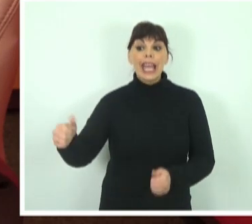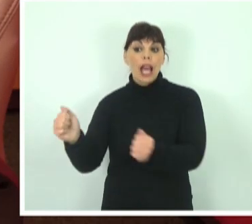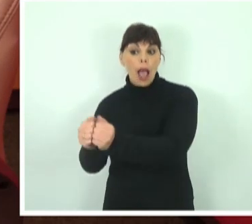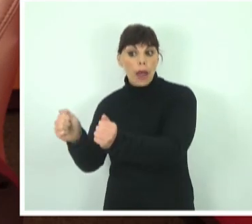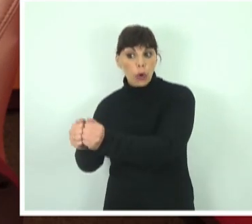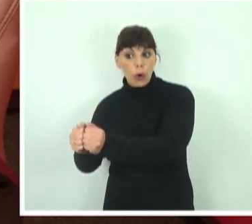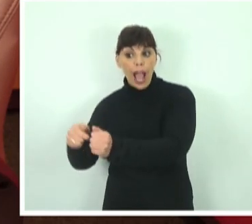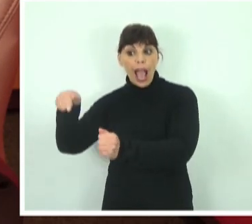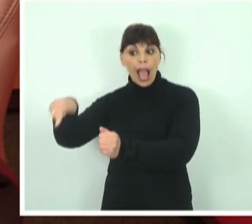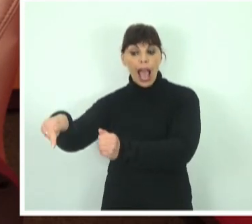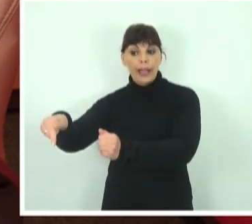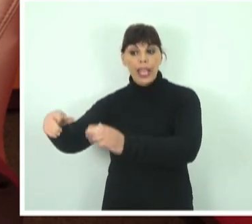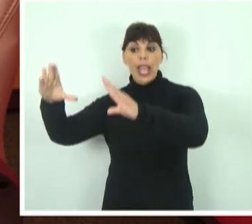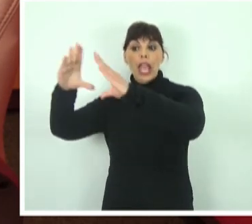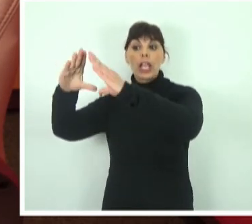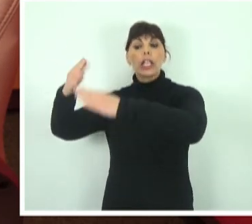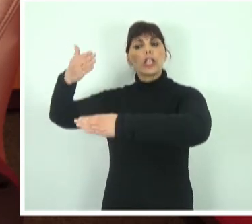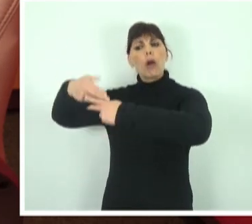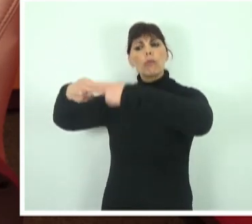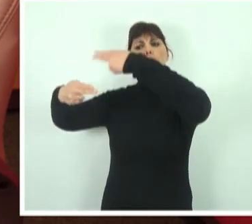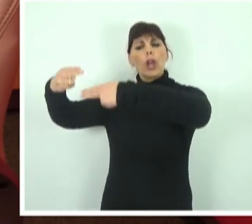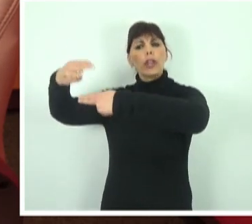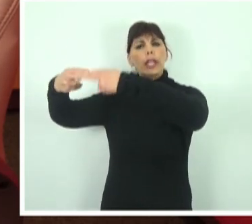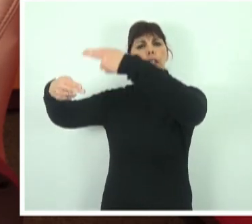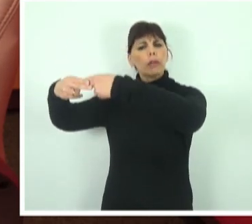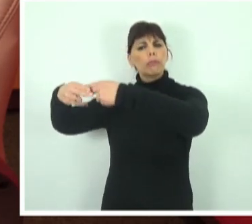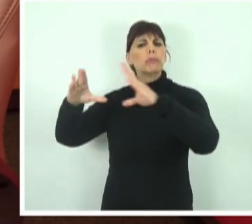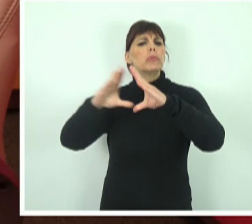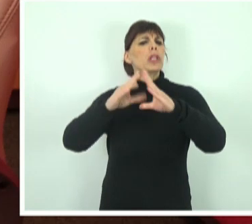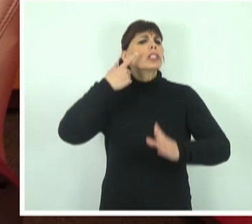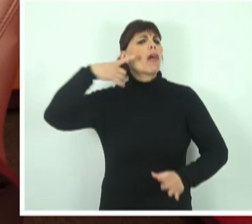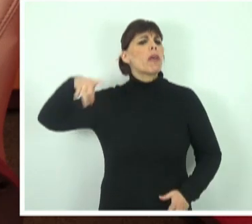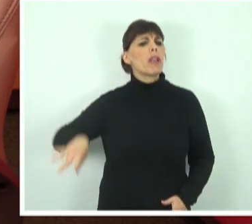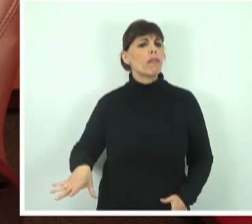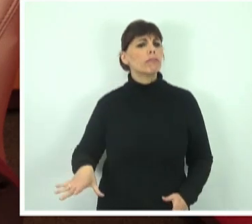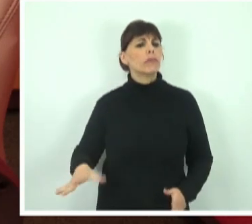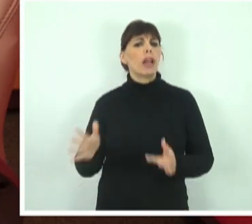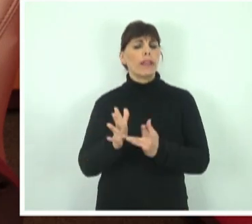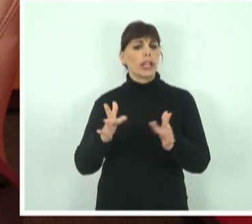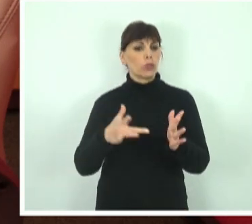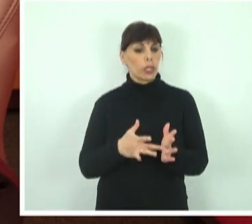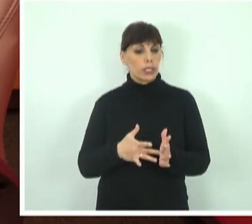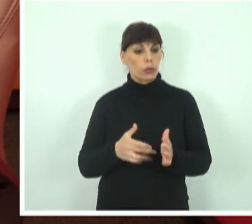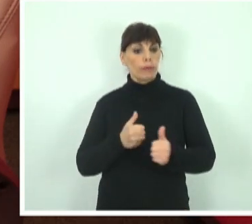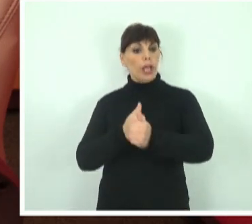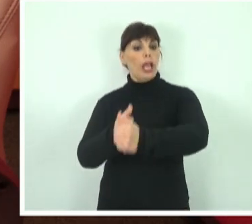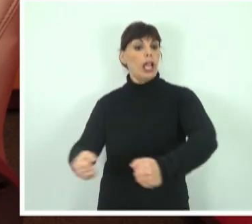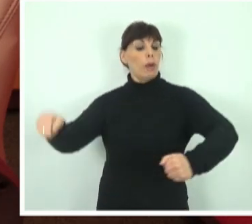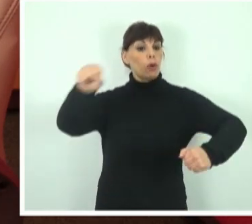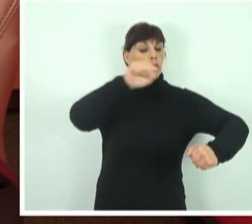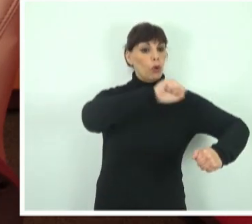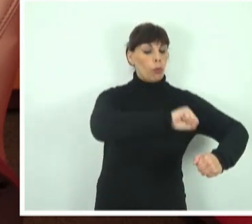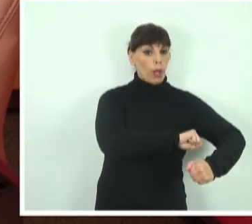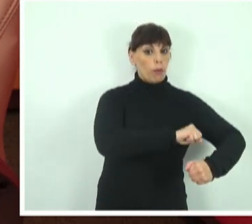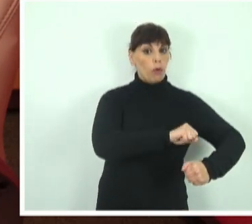iglesia, la iglesia de Jesucristo. El apóstol Pablo le